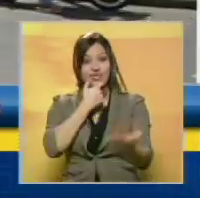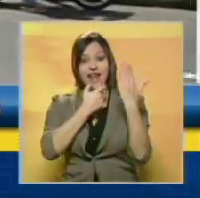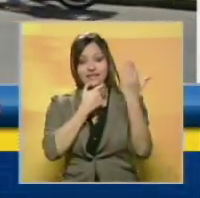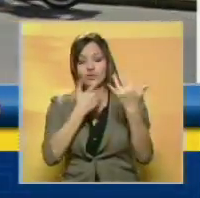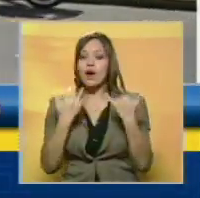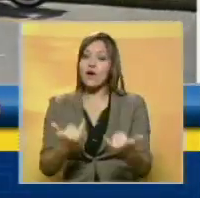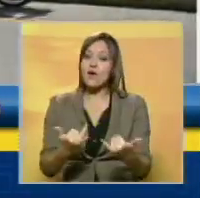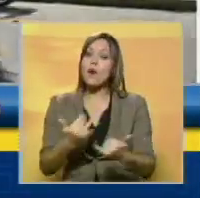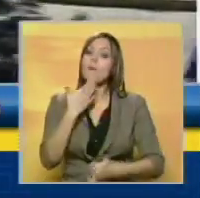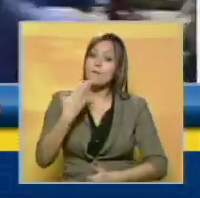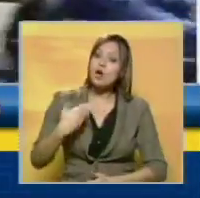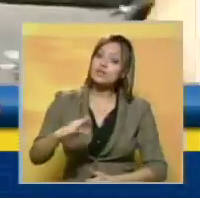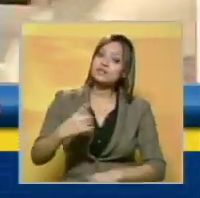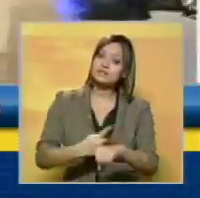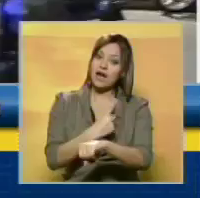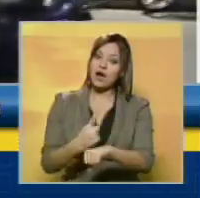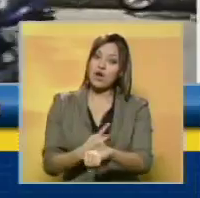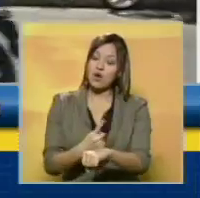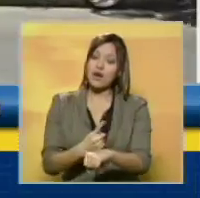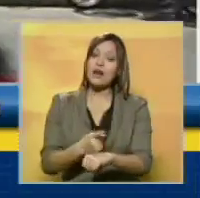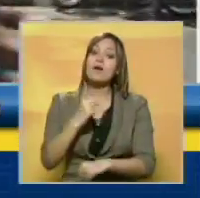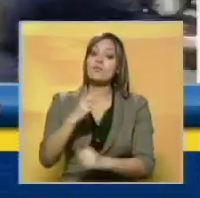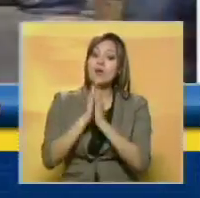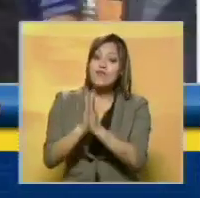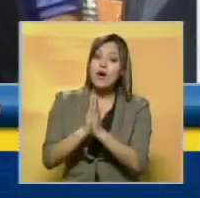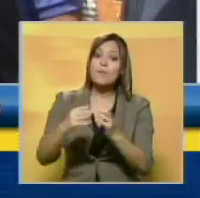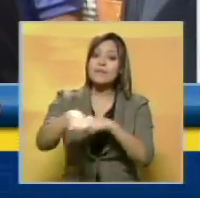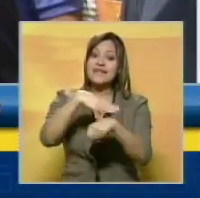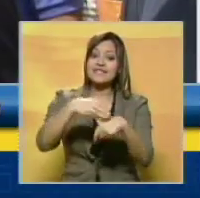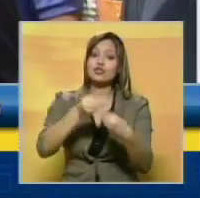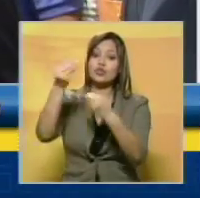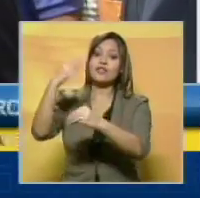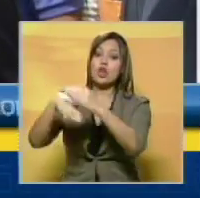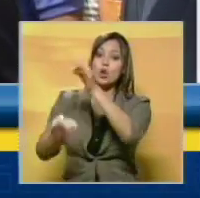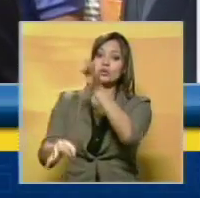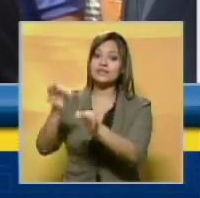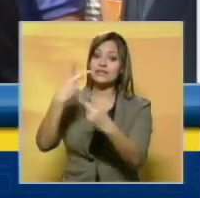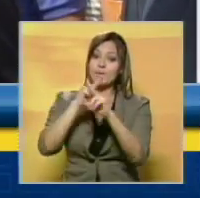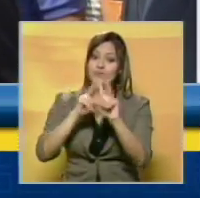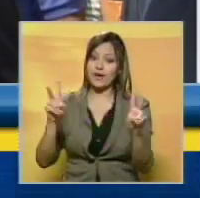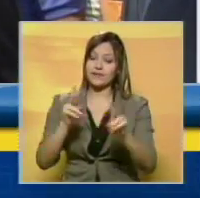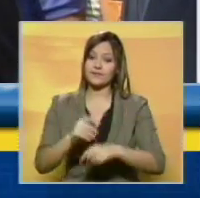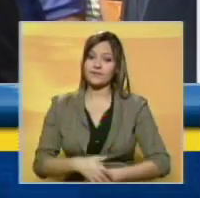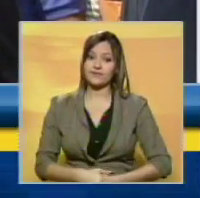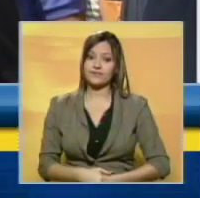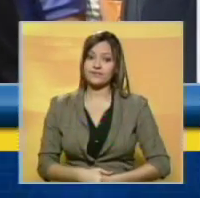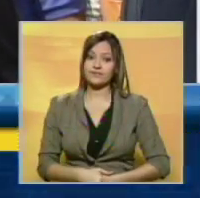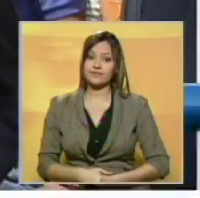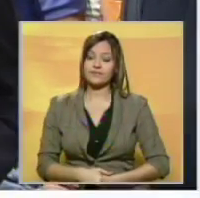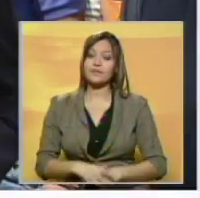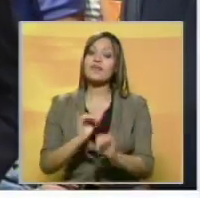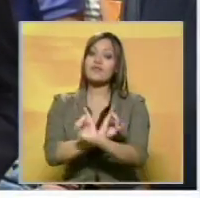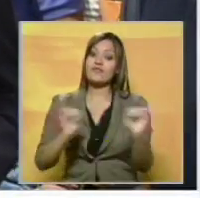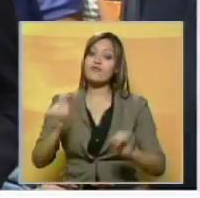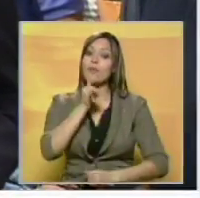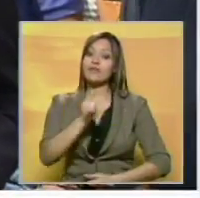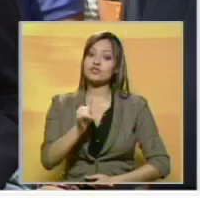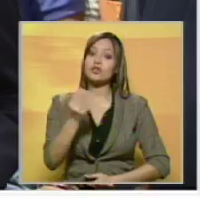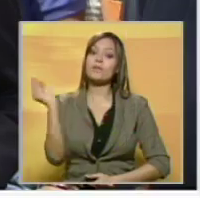y esperan que en las próximas horas se eleven sus peticiones al ministro del Interior y Justicia y Paz, Miguel Rodríguez Torres. En nuestro informe